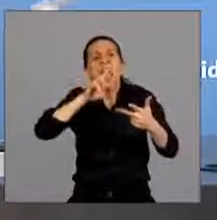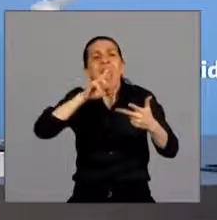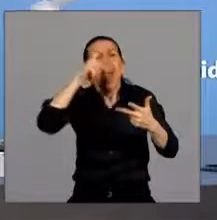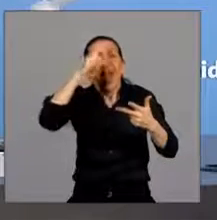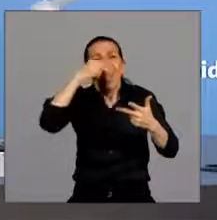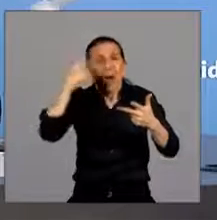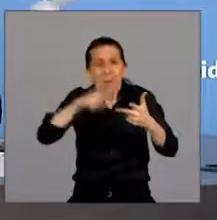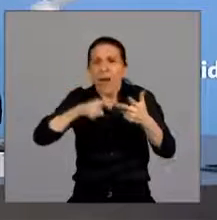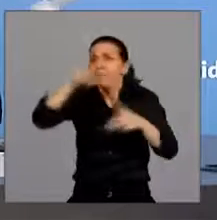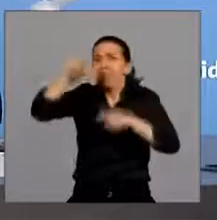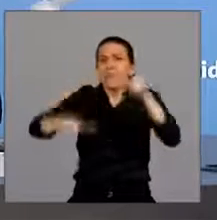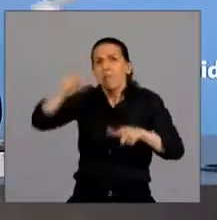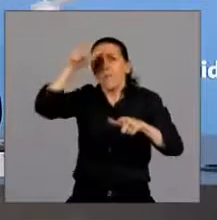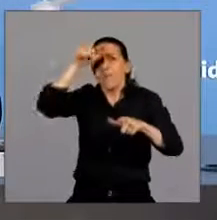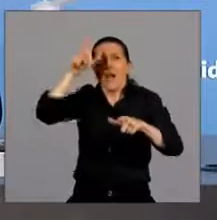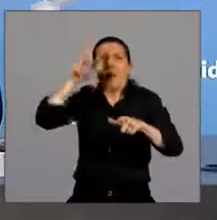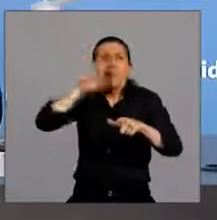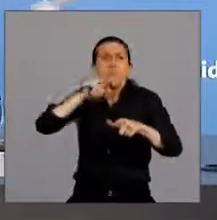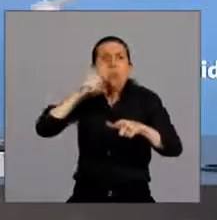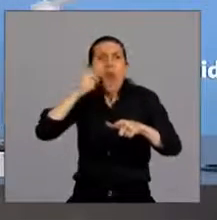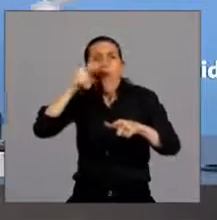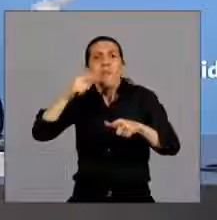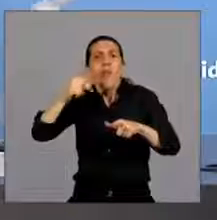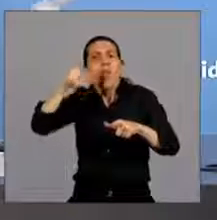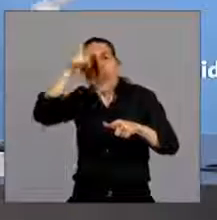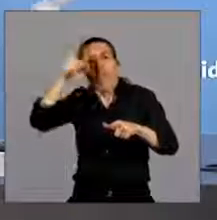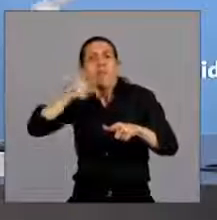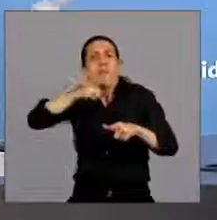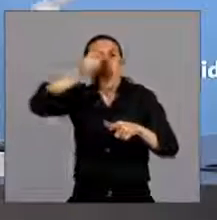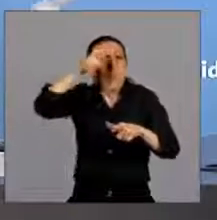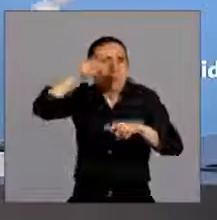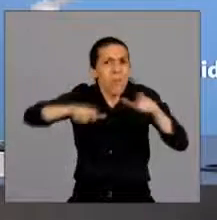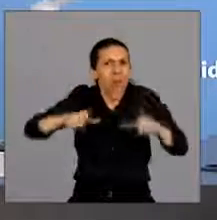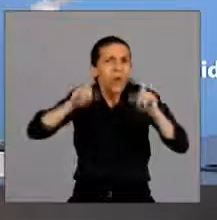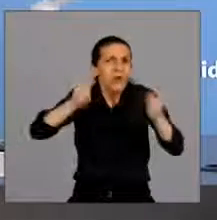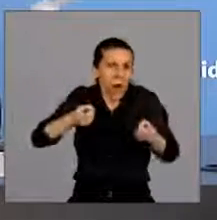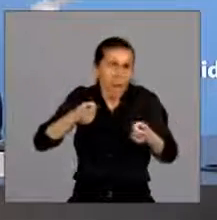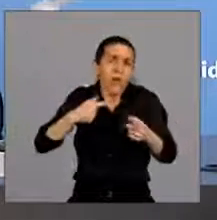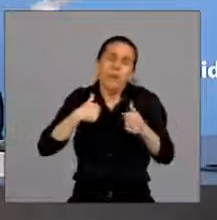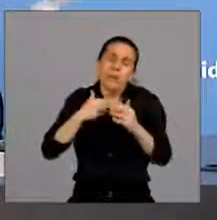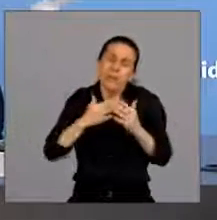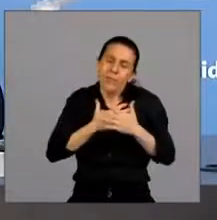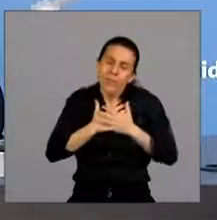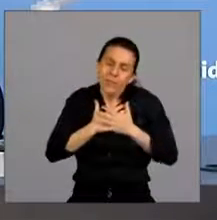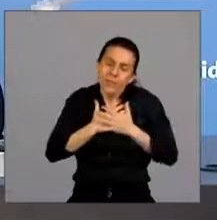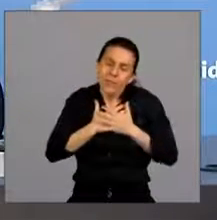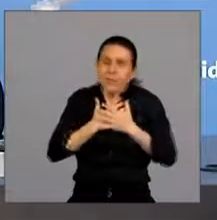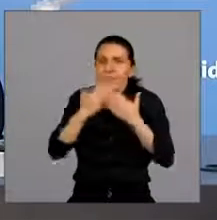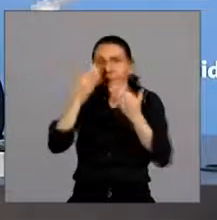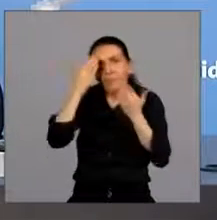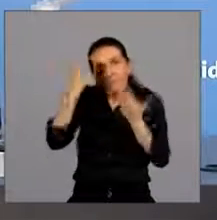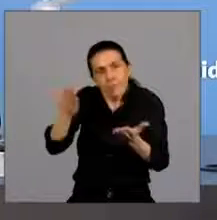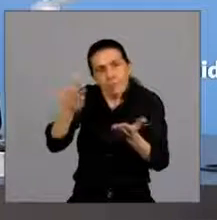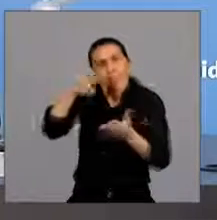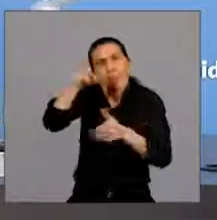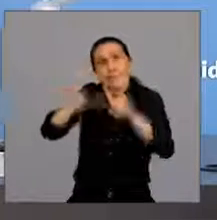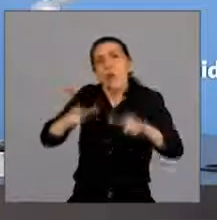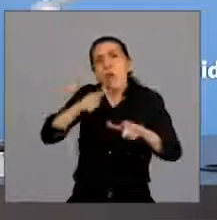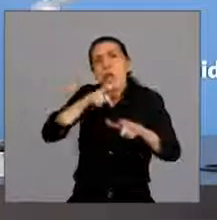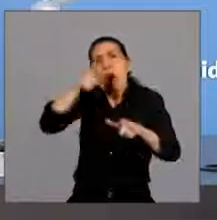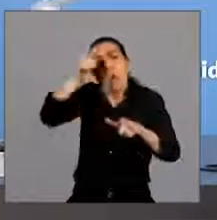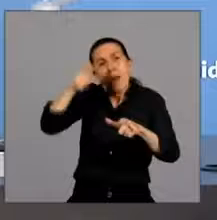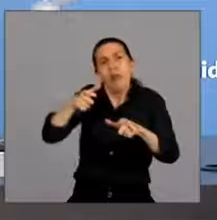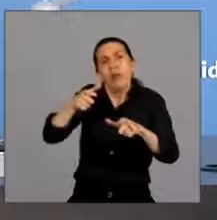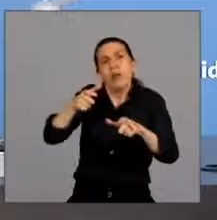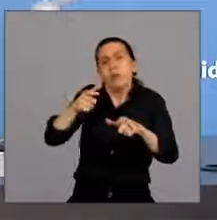de las fuerzas de seguridad, y con los bomberos, que también me solidarizo con ellos por las pérdidas que